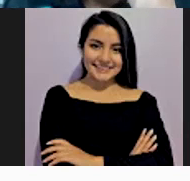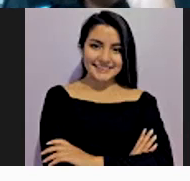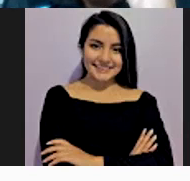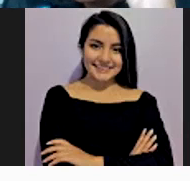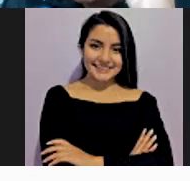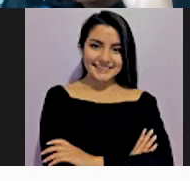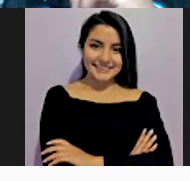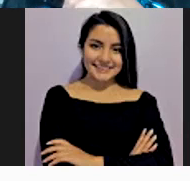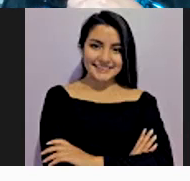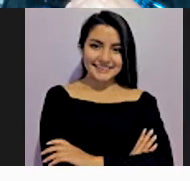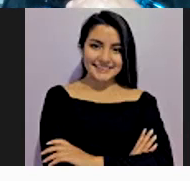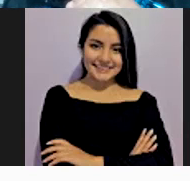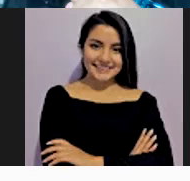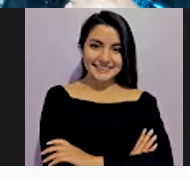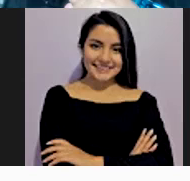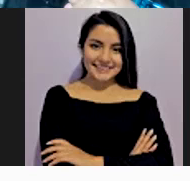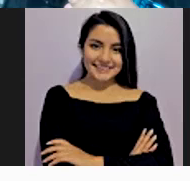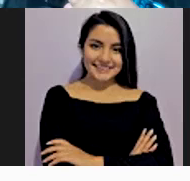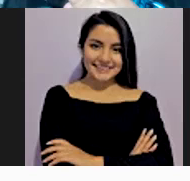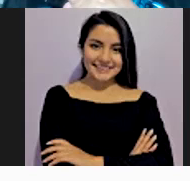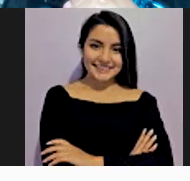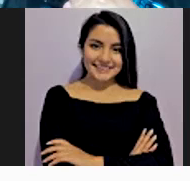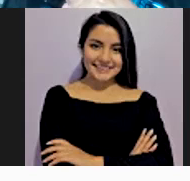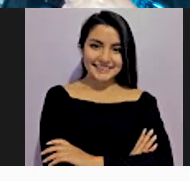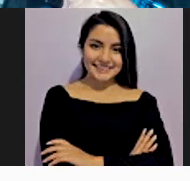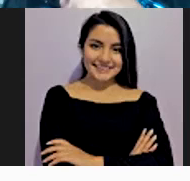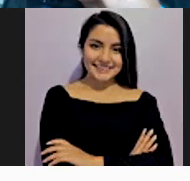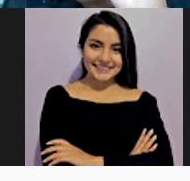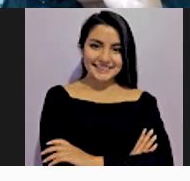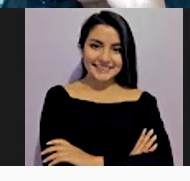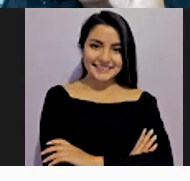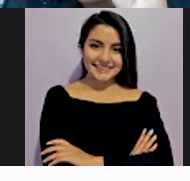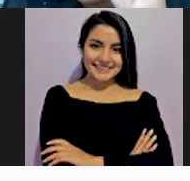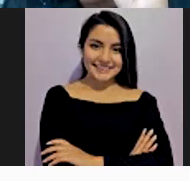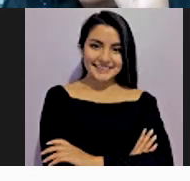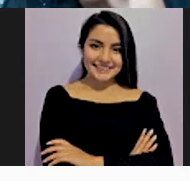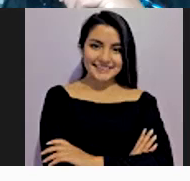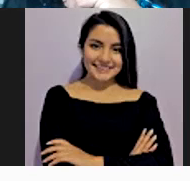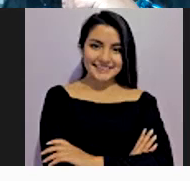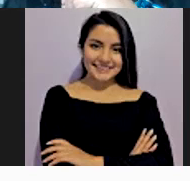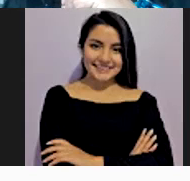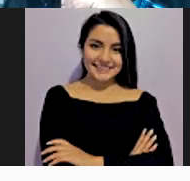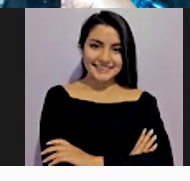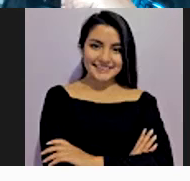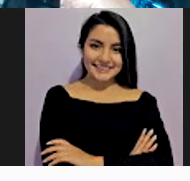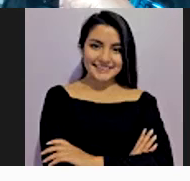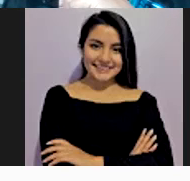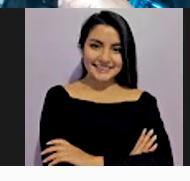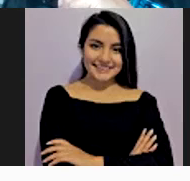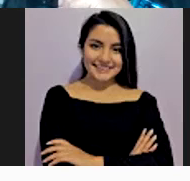pasa? Por ejemplo, cuando nosotros modelamos, dice muy bien, yo modelo, por ejemplo, vamos a modelar GGRAS, que usted ya ha trabajado, me dice, entonces cuando